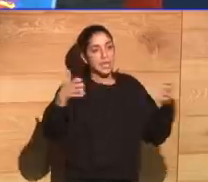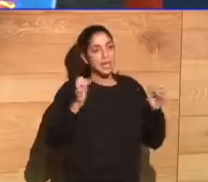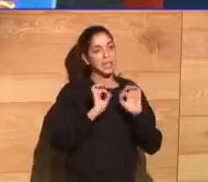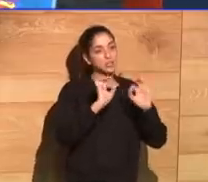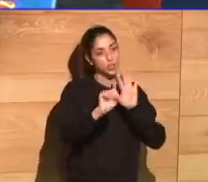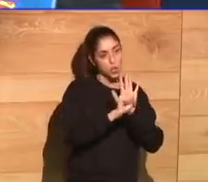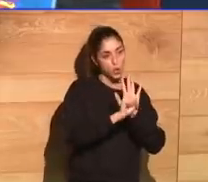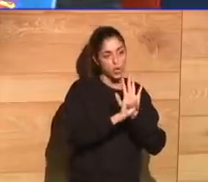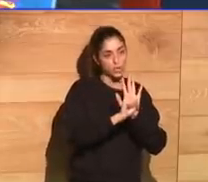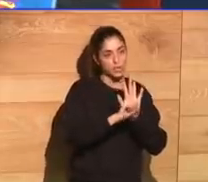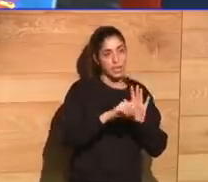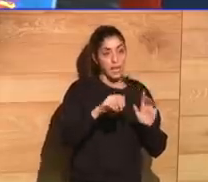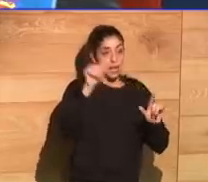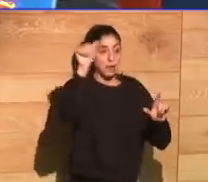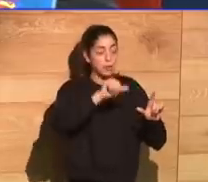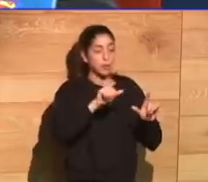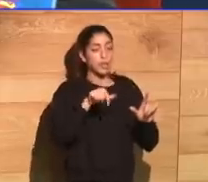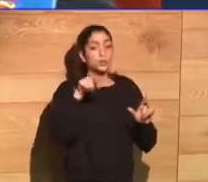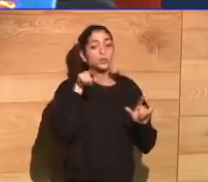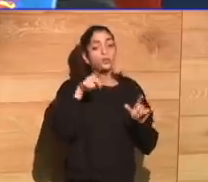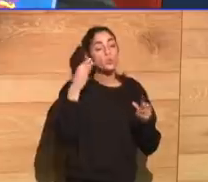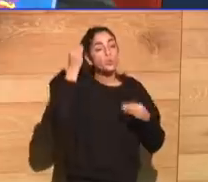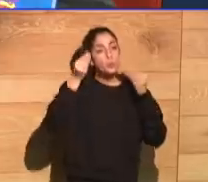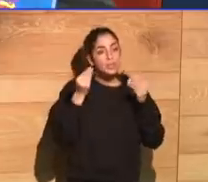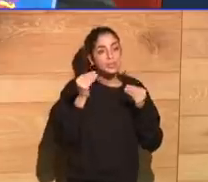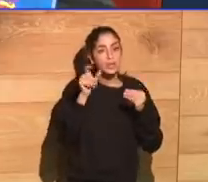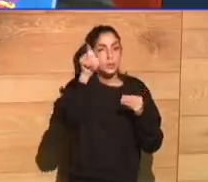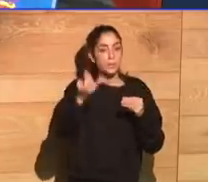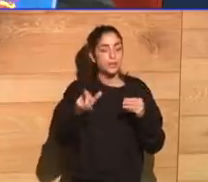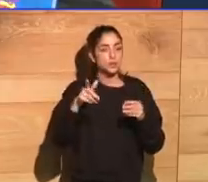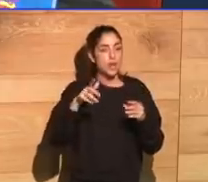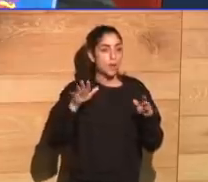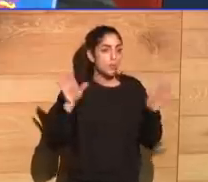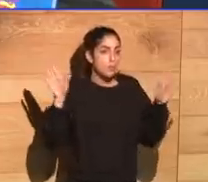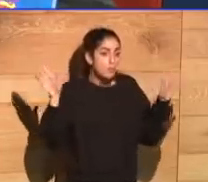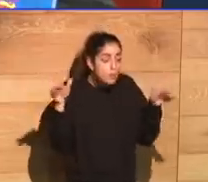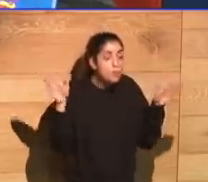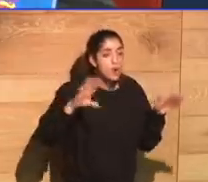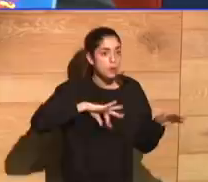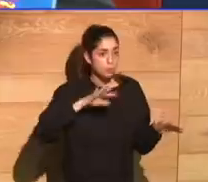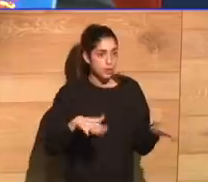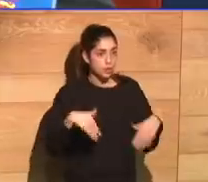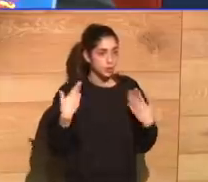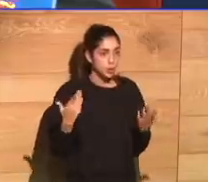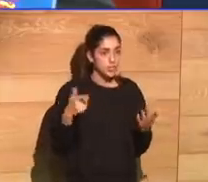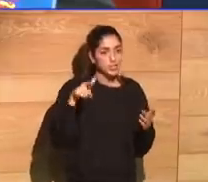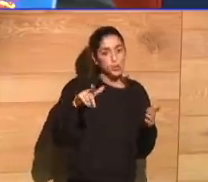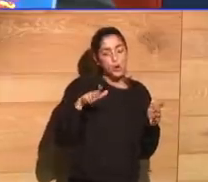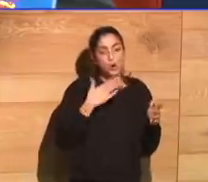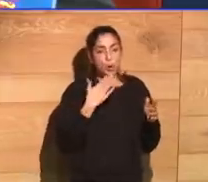propia película, ¿no? Usted creerá que un hombre puede volar. Era, no lo vamos a hacer como ese Batman más ridículo,